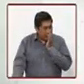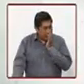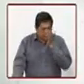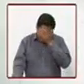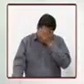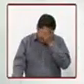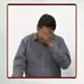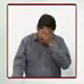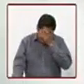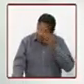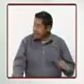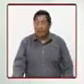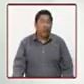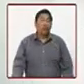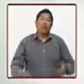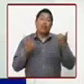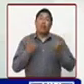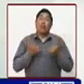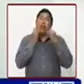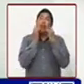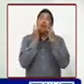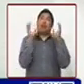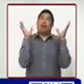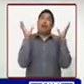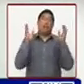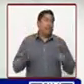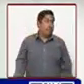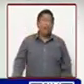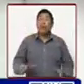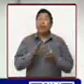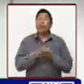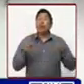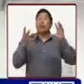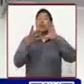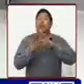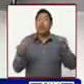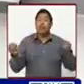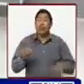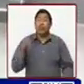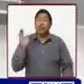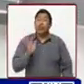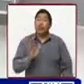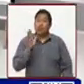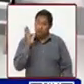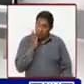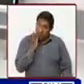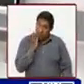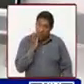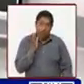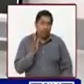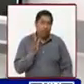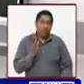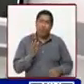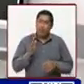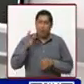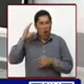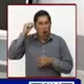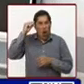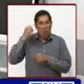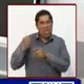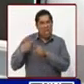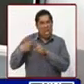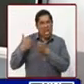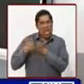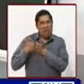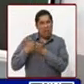qué terrible. Y con esa noticia hoy nos hemos despertado. Pero le voy a contar algo más porque la mamá, es decir, la expareja de este hombre, del